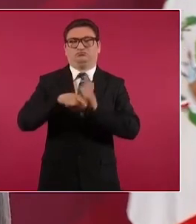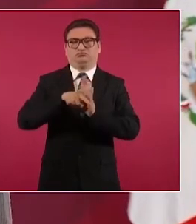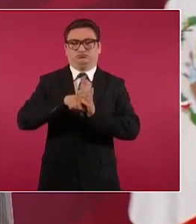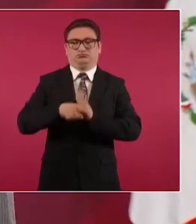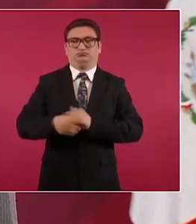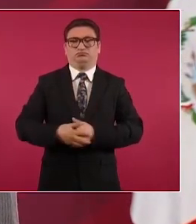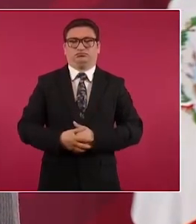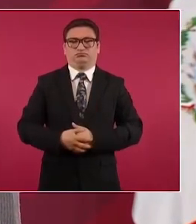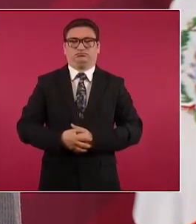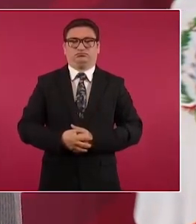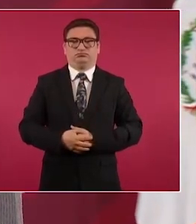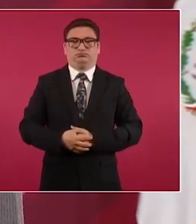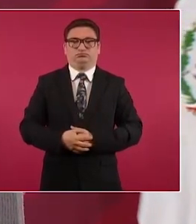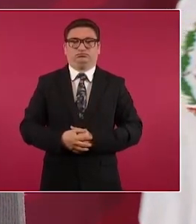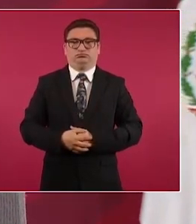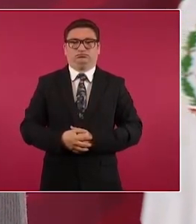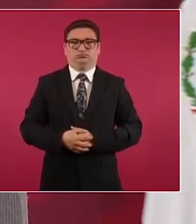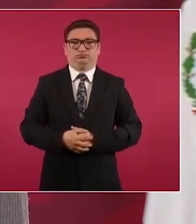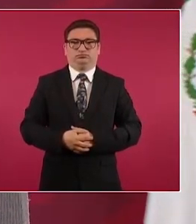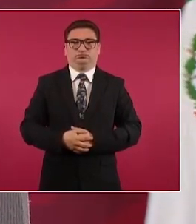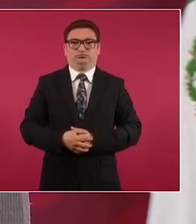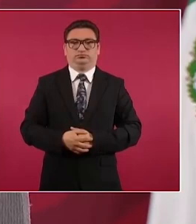autoridad política,